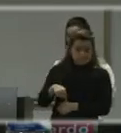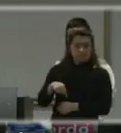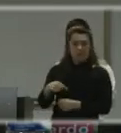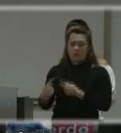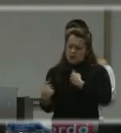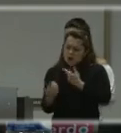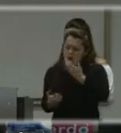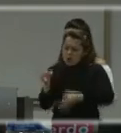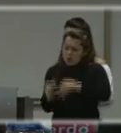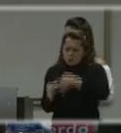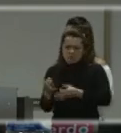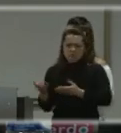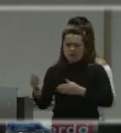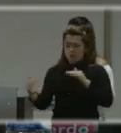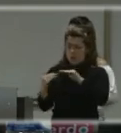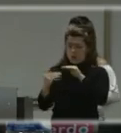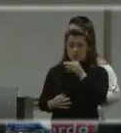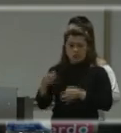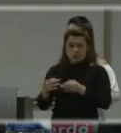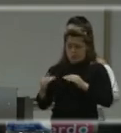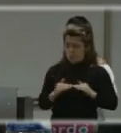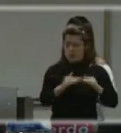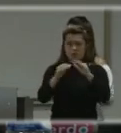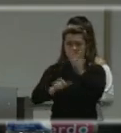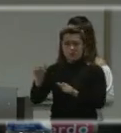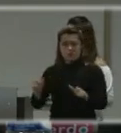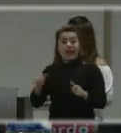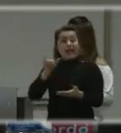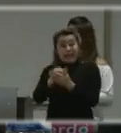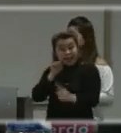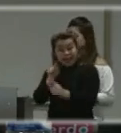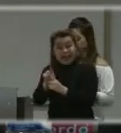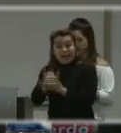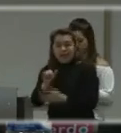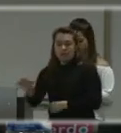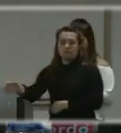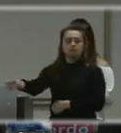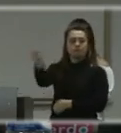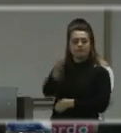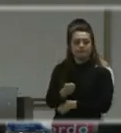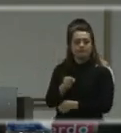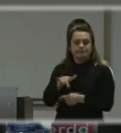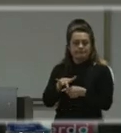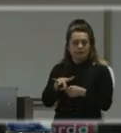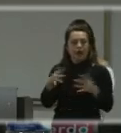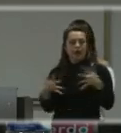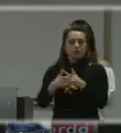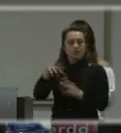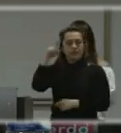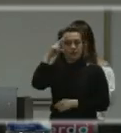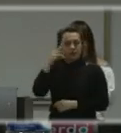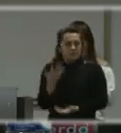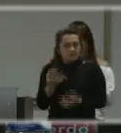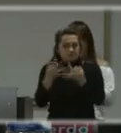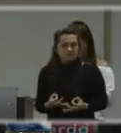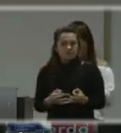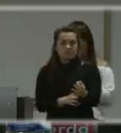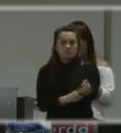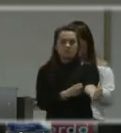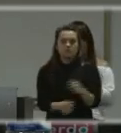de justicia en igualdad de condiciones con las demás personas y que con ese fin se deben implementar ajustes razonables